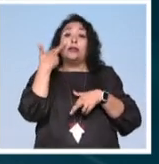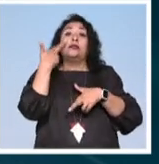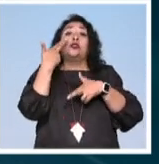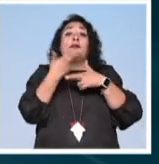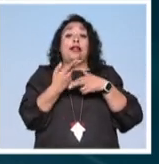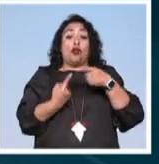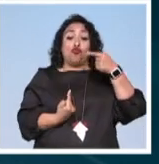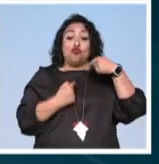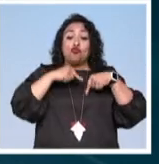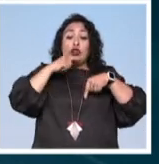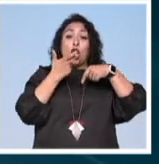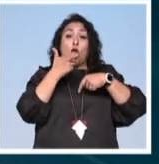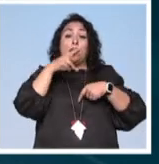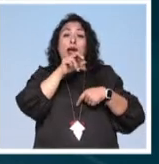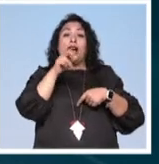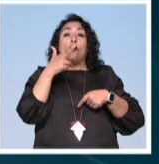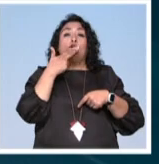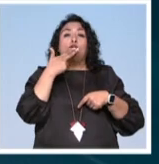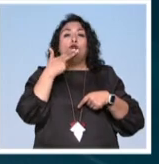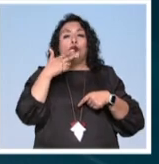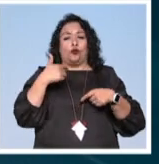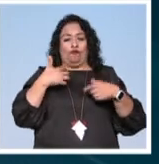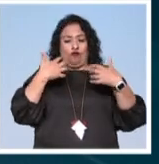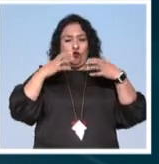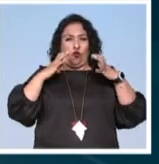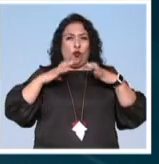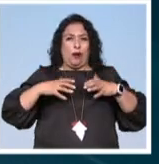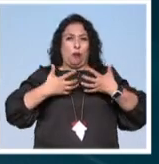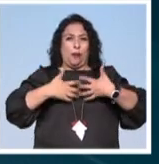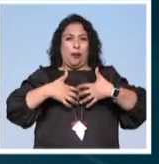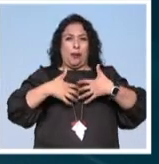esta hormona en el funcionamiento del organismo humano.